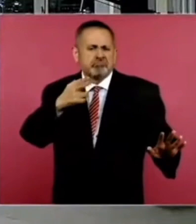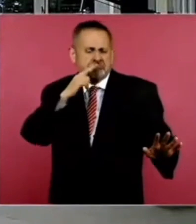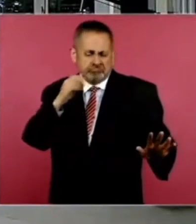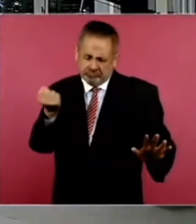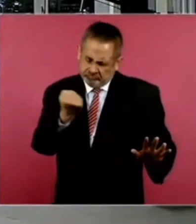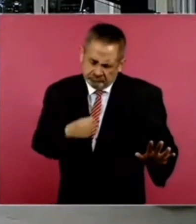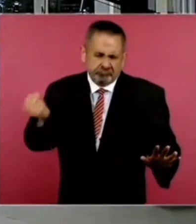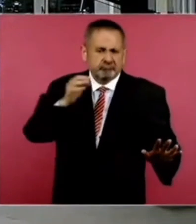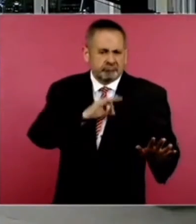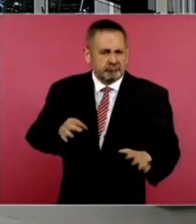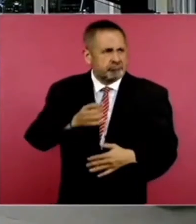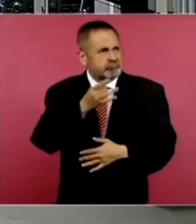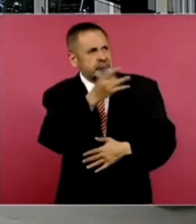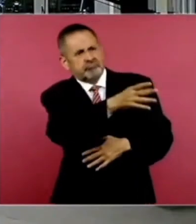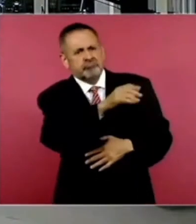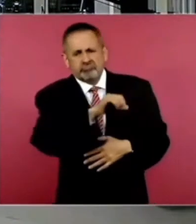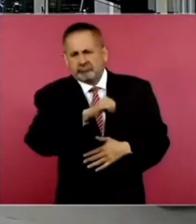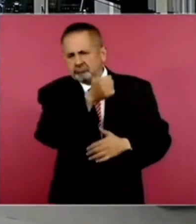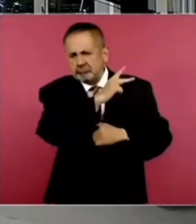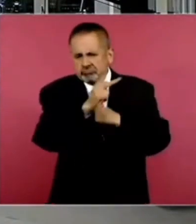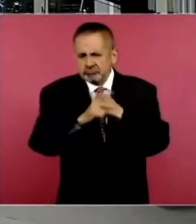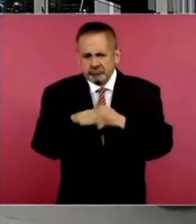país.